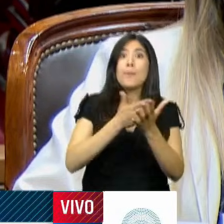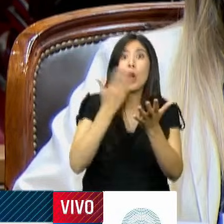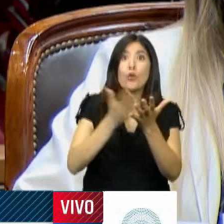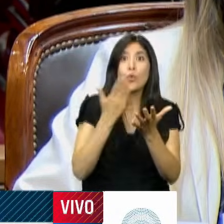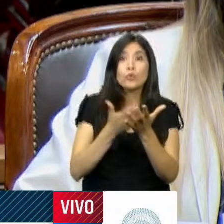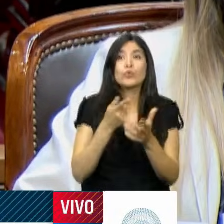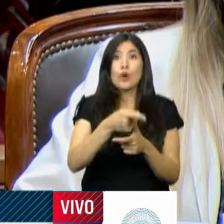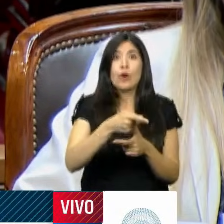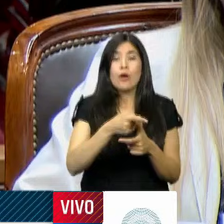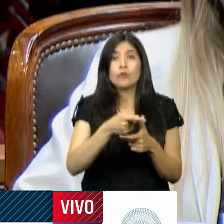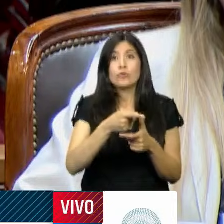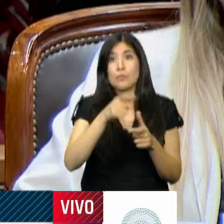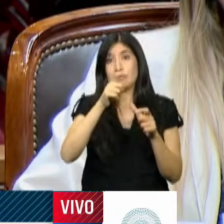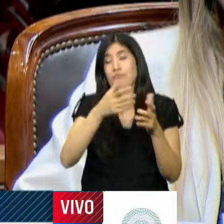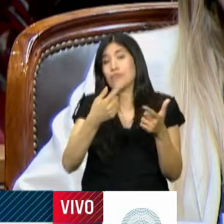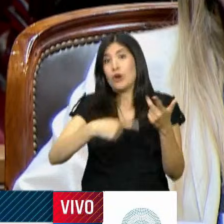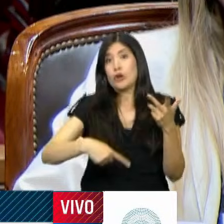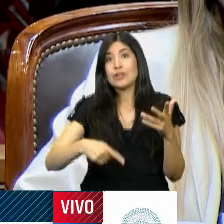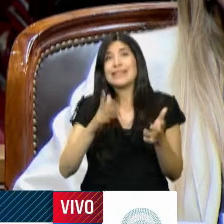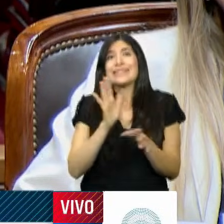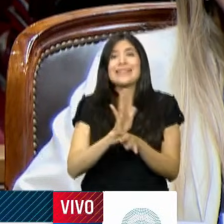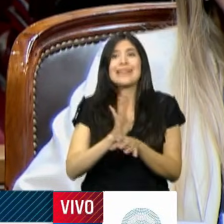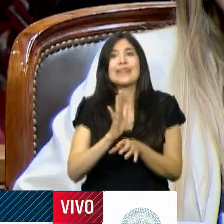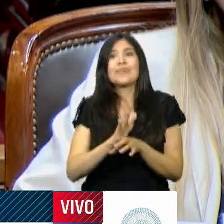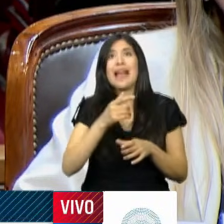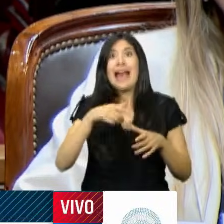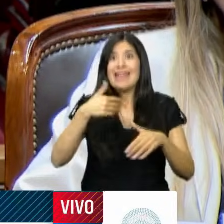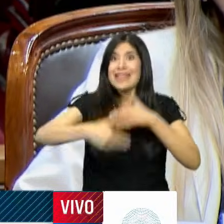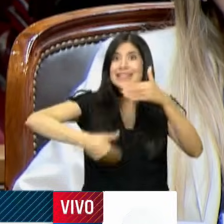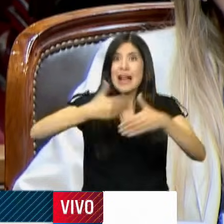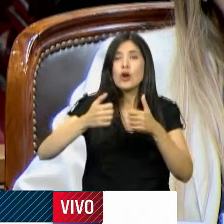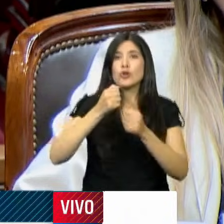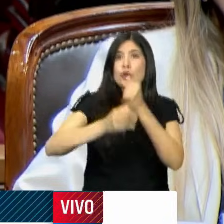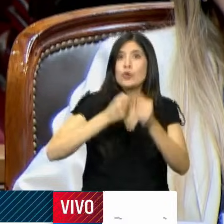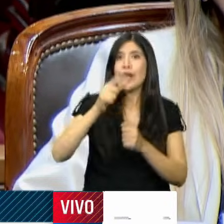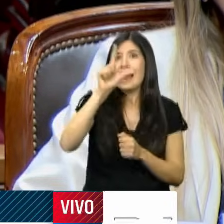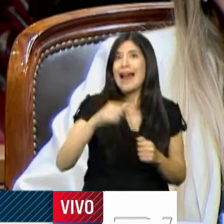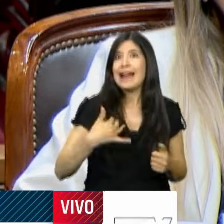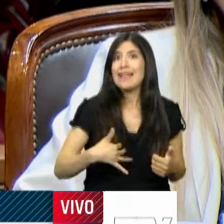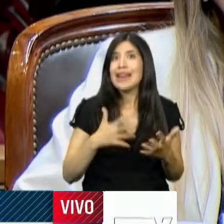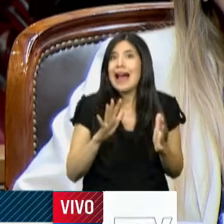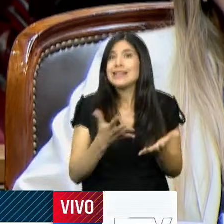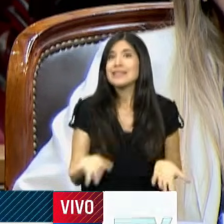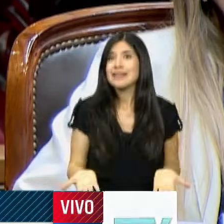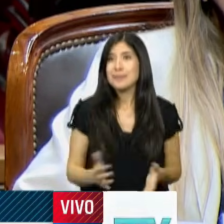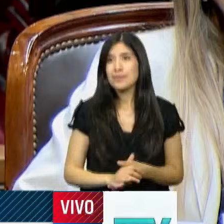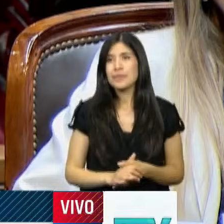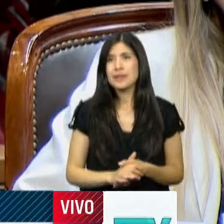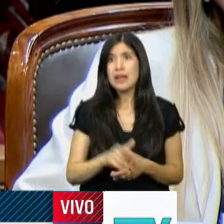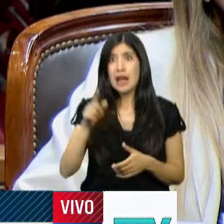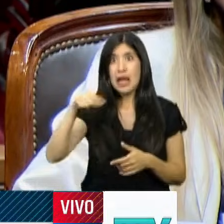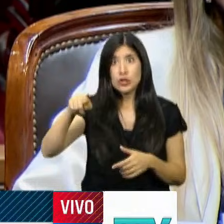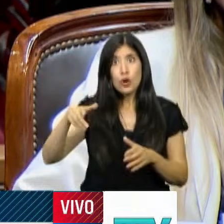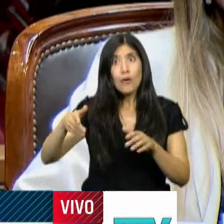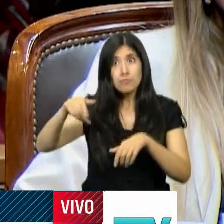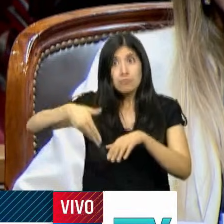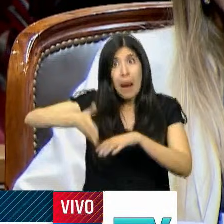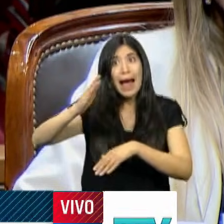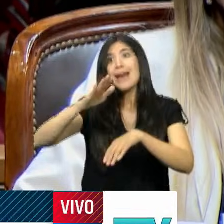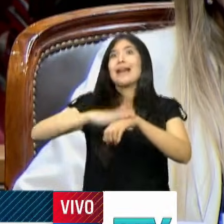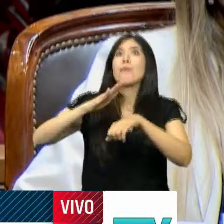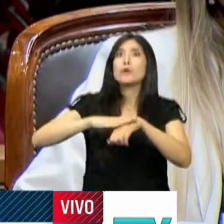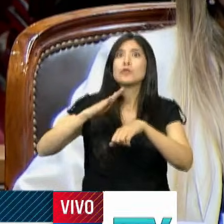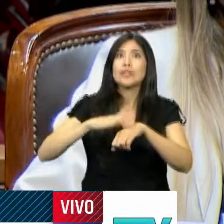una tensión notable en todo lo que significa el desarrollo industrial de la Argentina. ¿Van a hacerse cargo